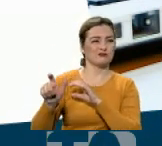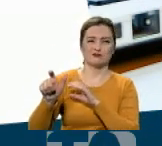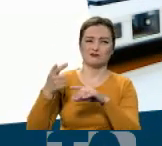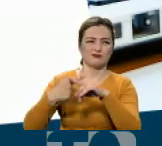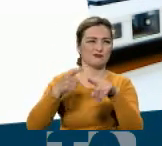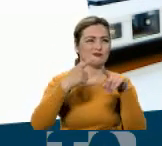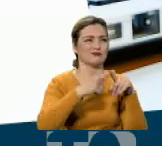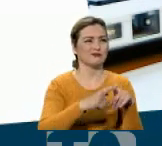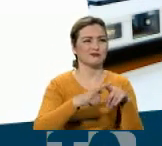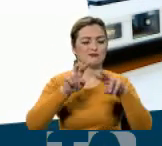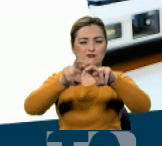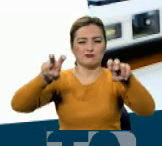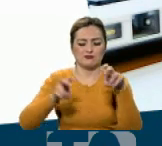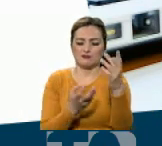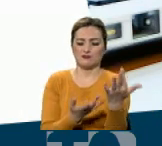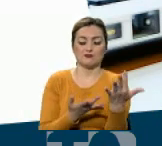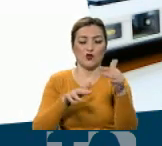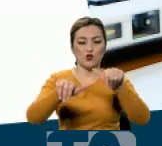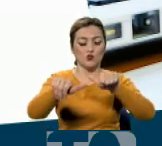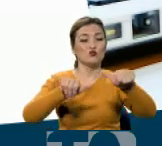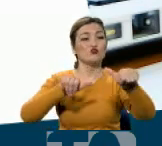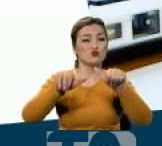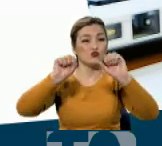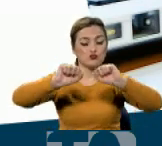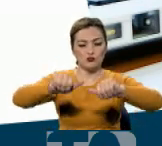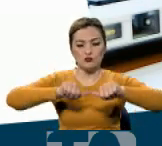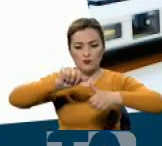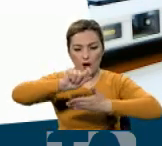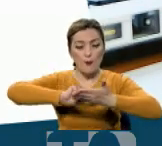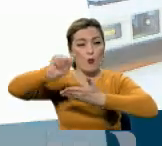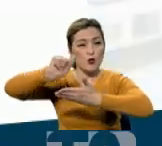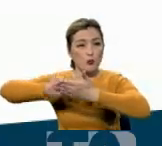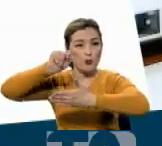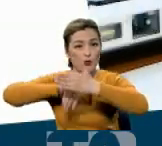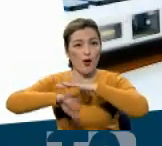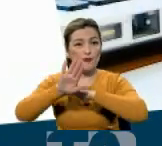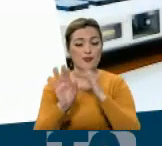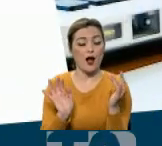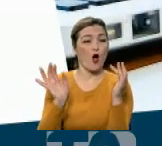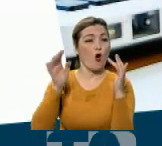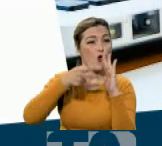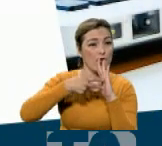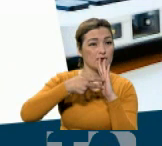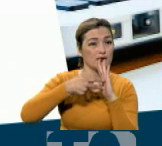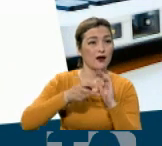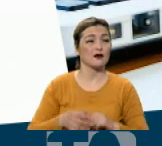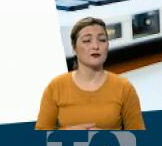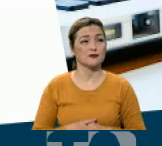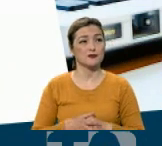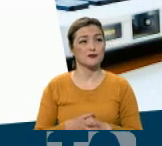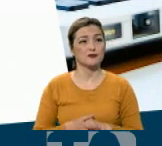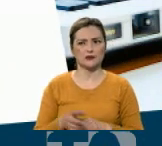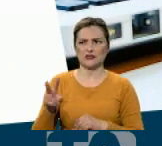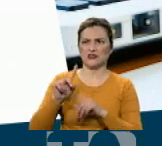Debe establecer salas de espera para que el administrador pueda admitir a los participantes. En caso de vulneración, debe cerrar la clase